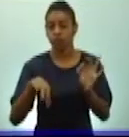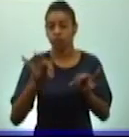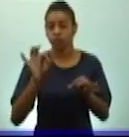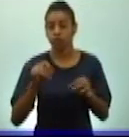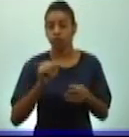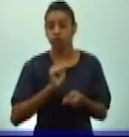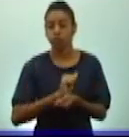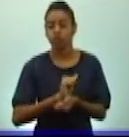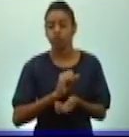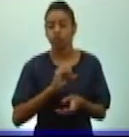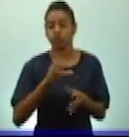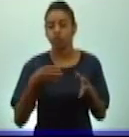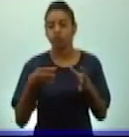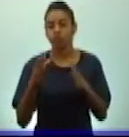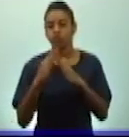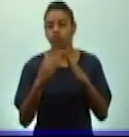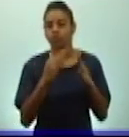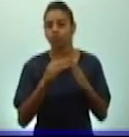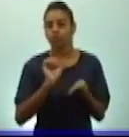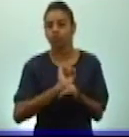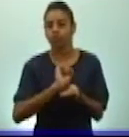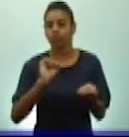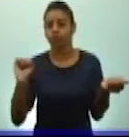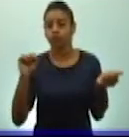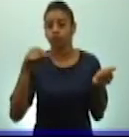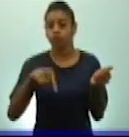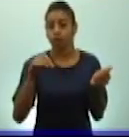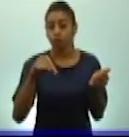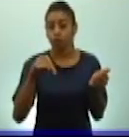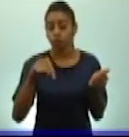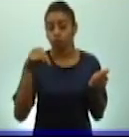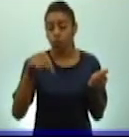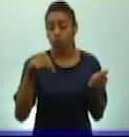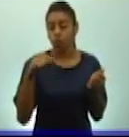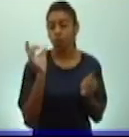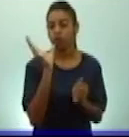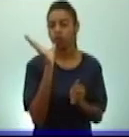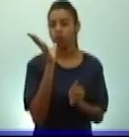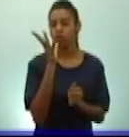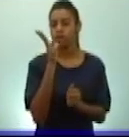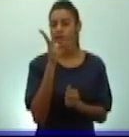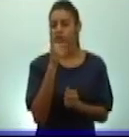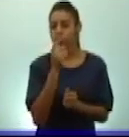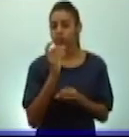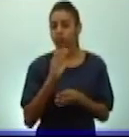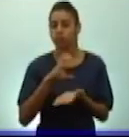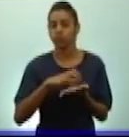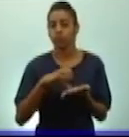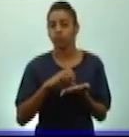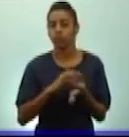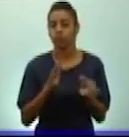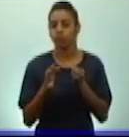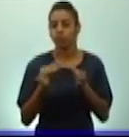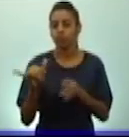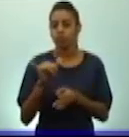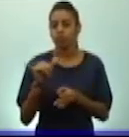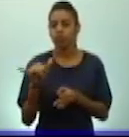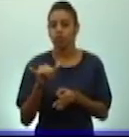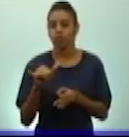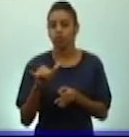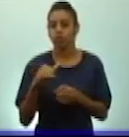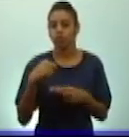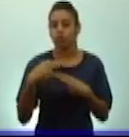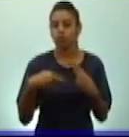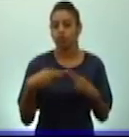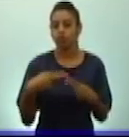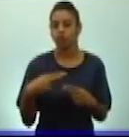Ciudad Escolar Libertad, donde hoy en ese lugar tan bello e histórico también funciona o está creada